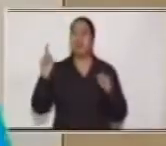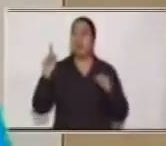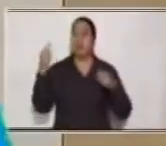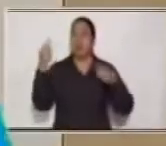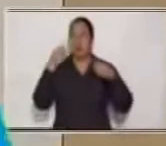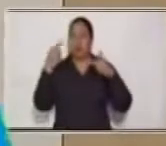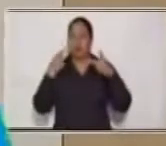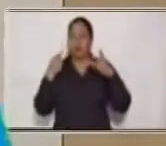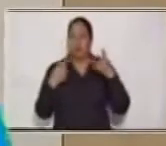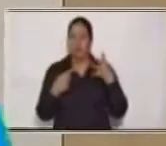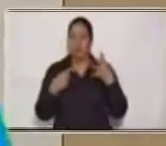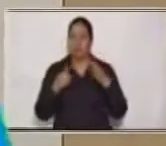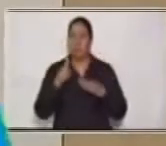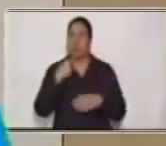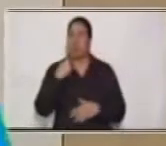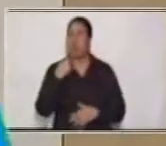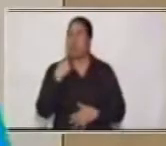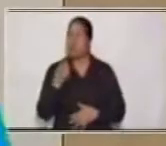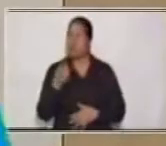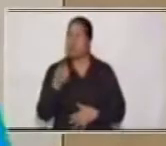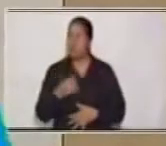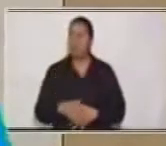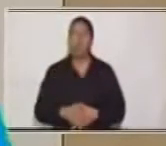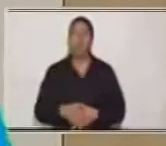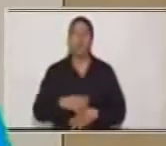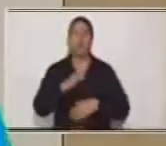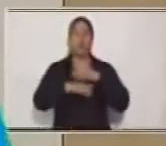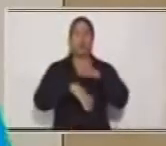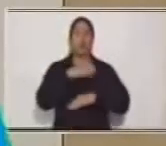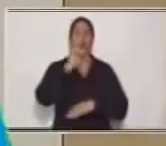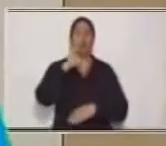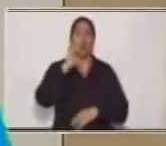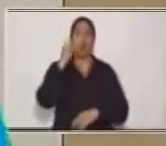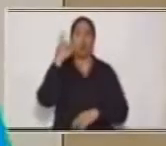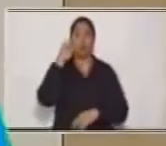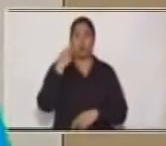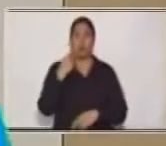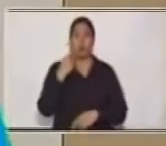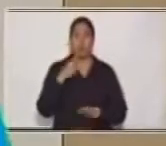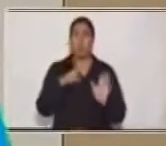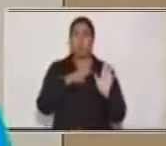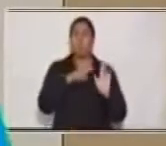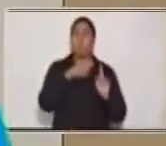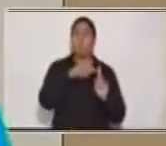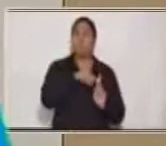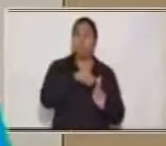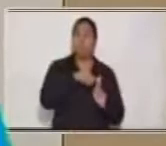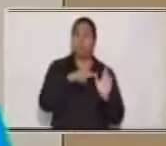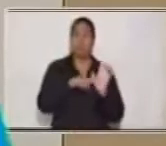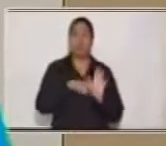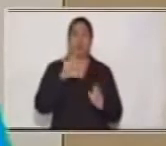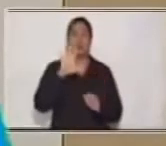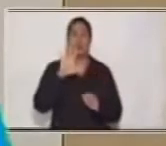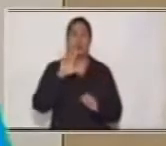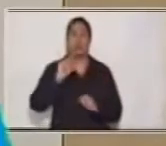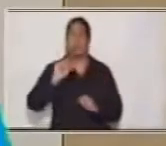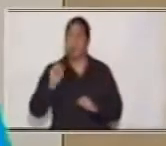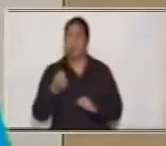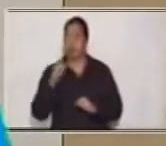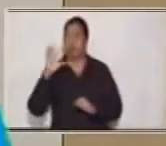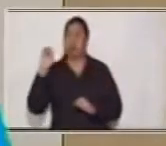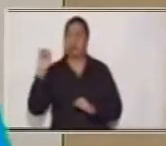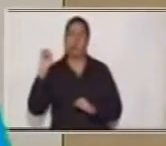condiciones. Nos dicen, los focos están en más y menos 5,0.